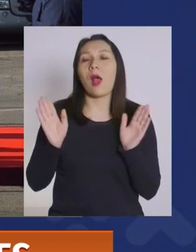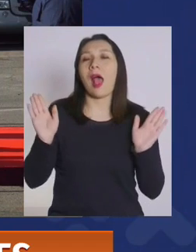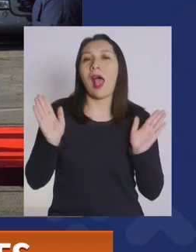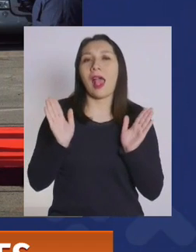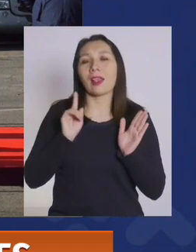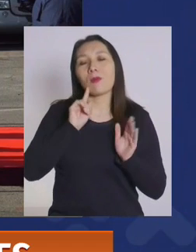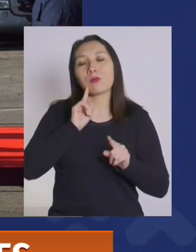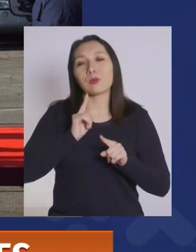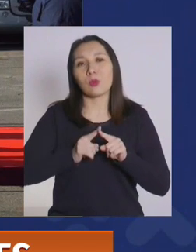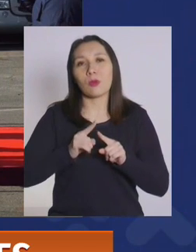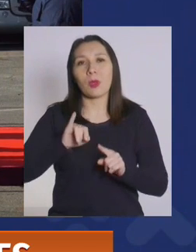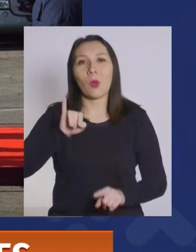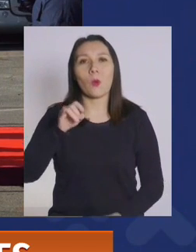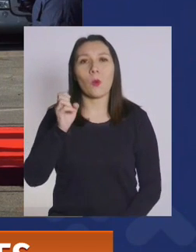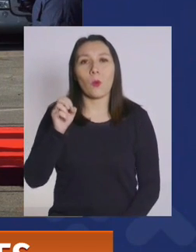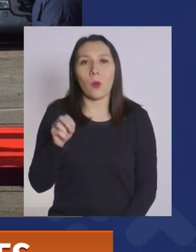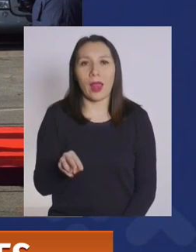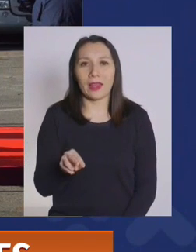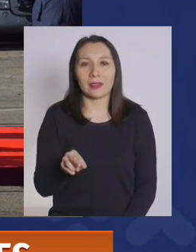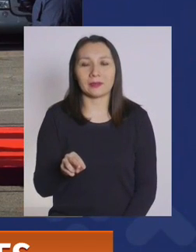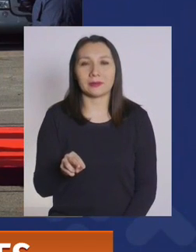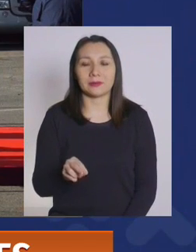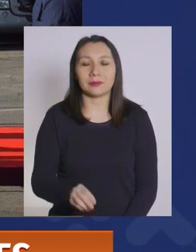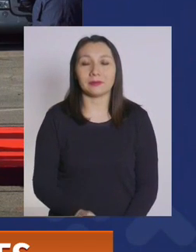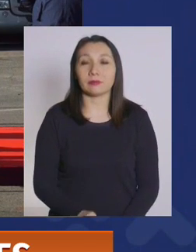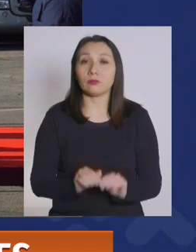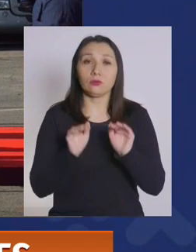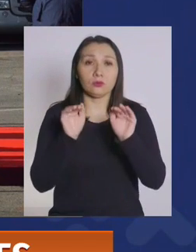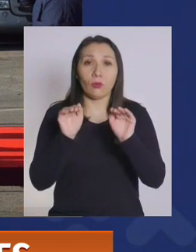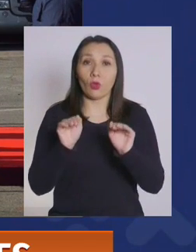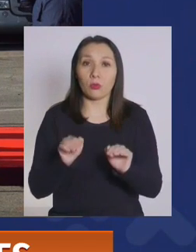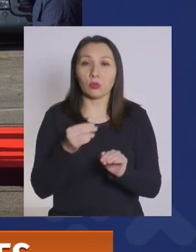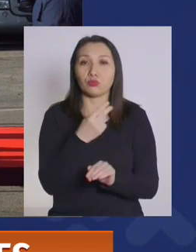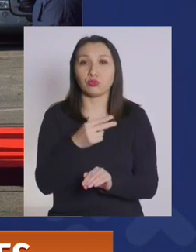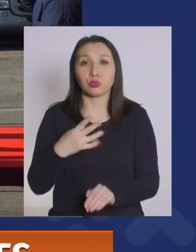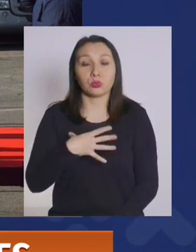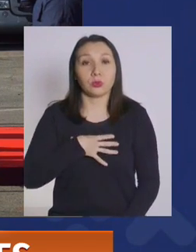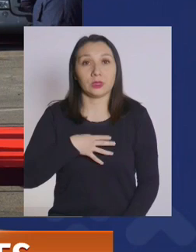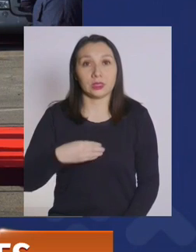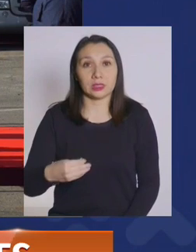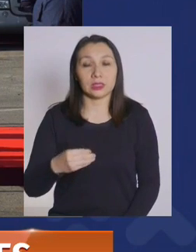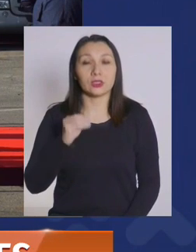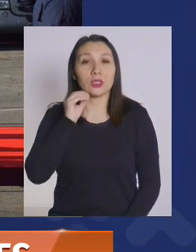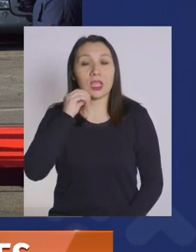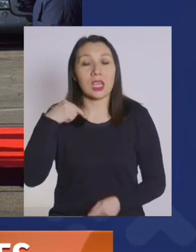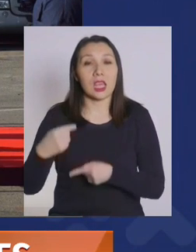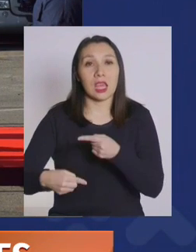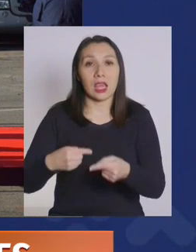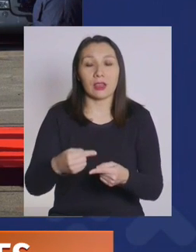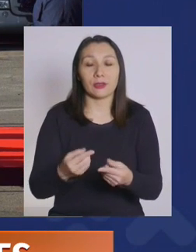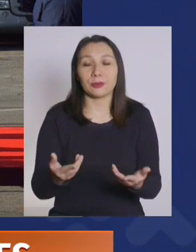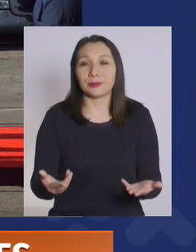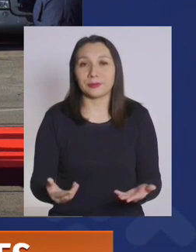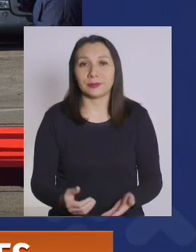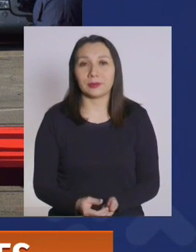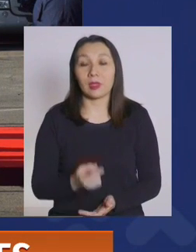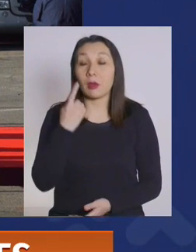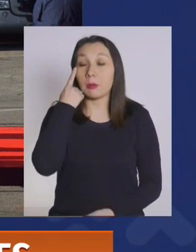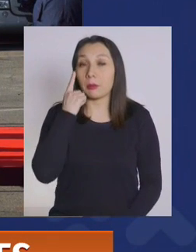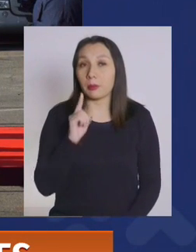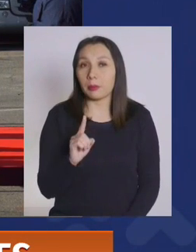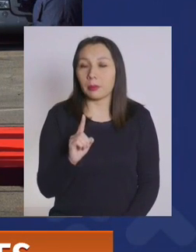llamaba a Juan, y lo mismo a sus hijos, a sus nietos. Pero